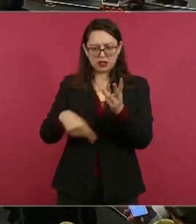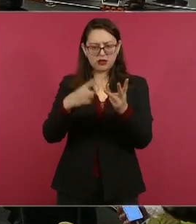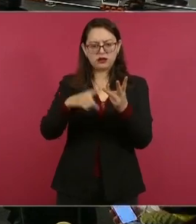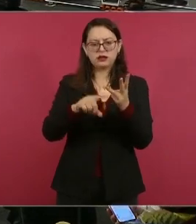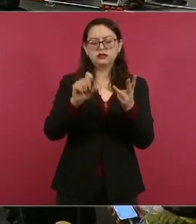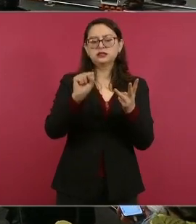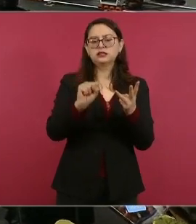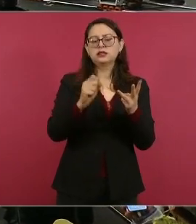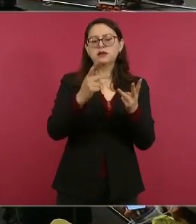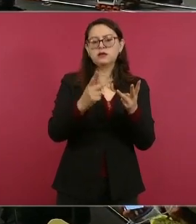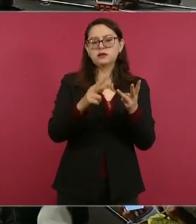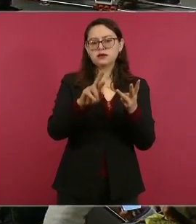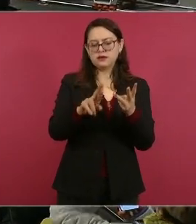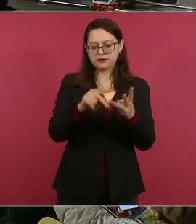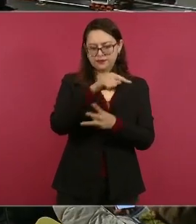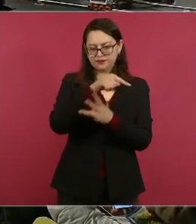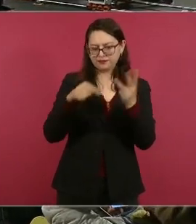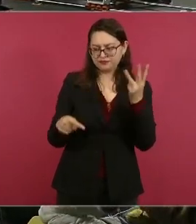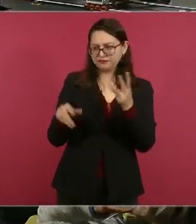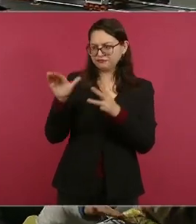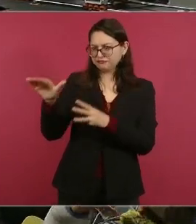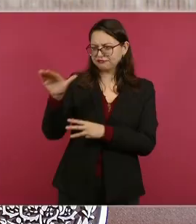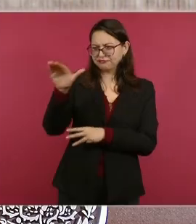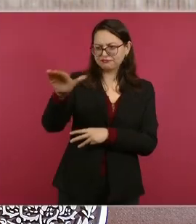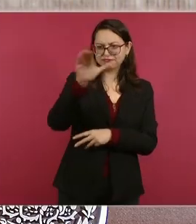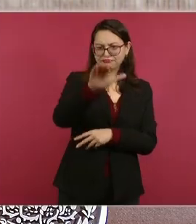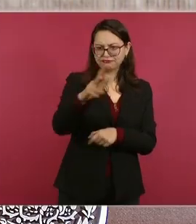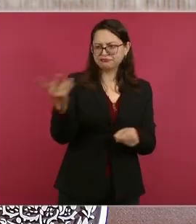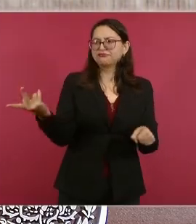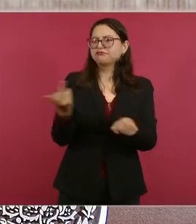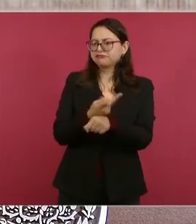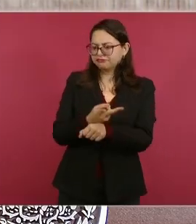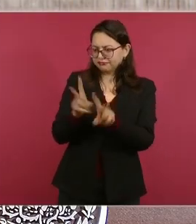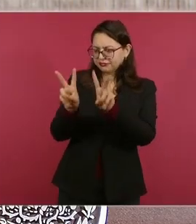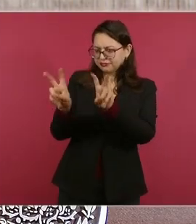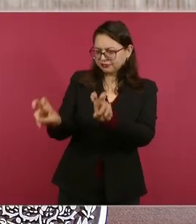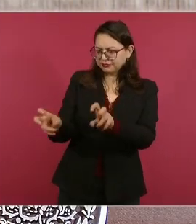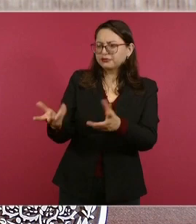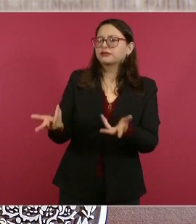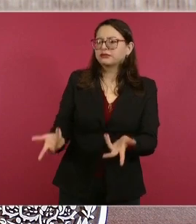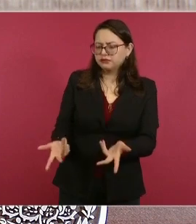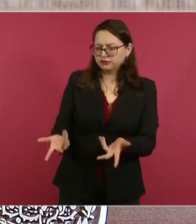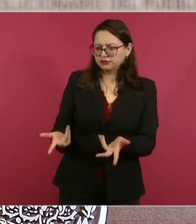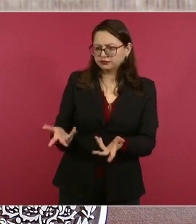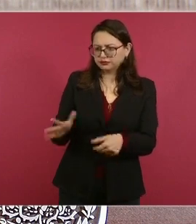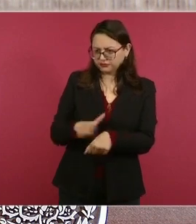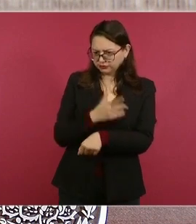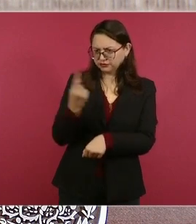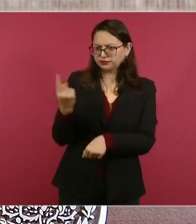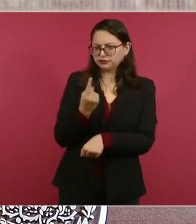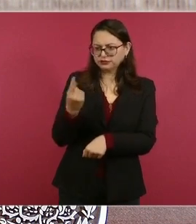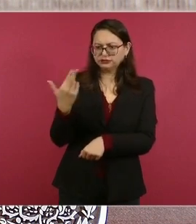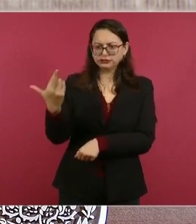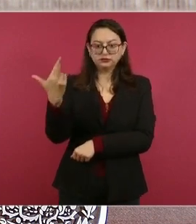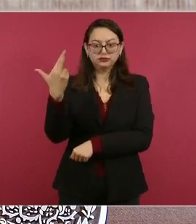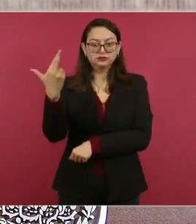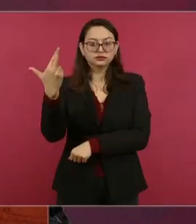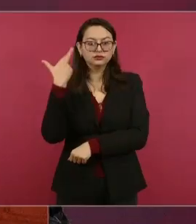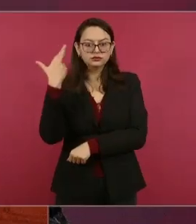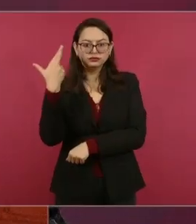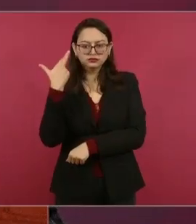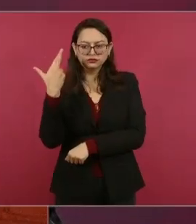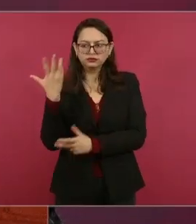radiodifusión del Estado mexicano para atender este asunto. Y bueno, el acuerdo es que el sistema de radiodifusión, el